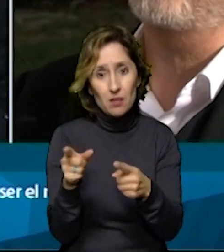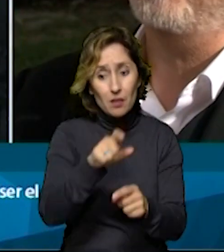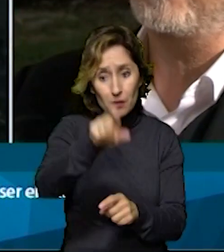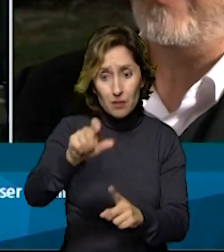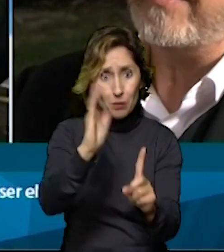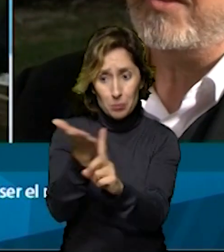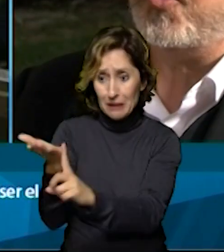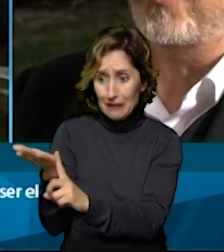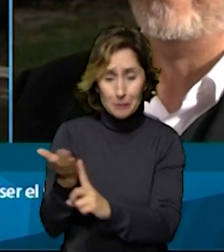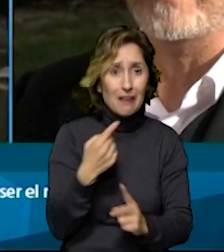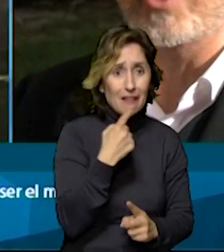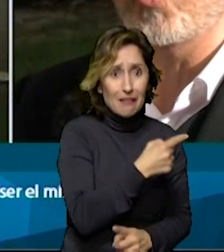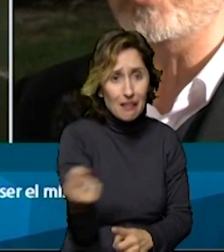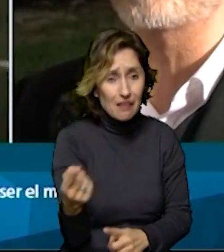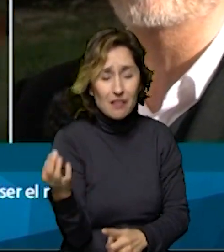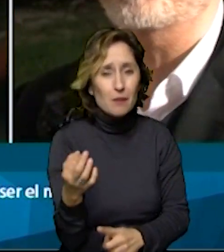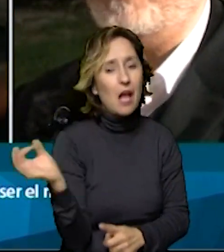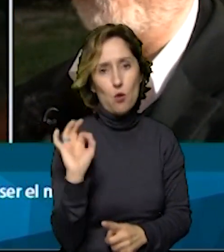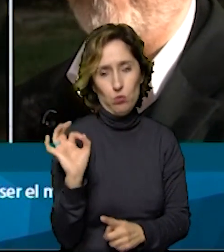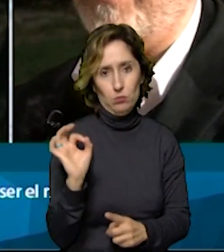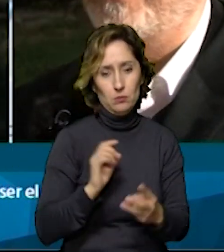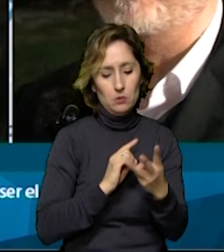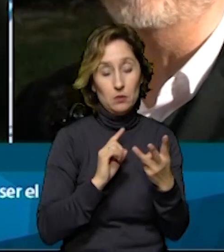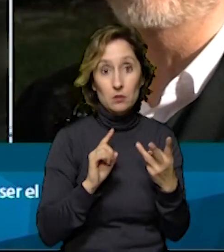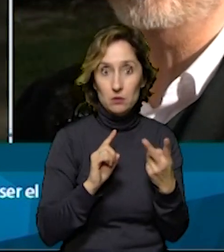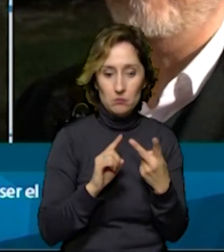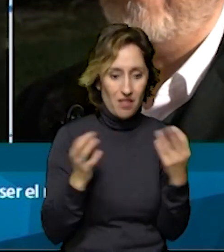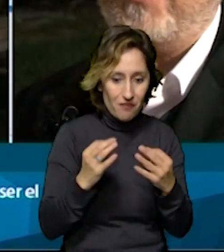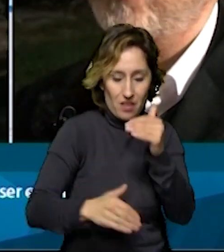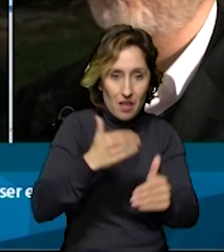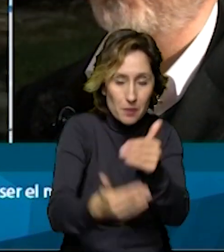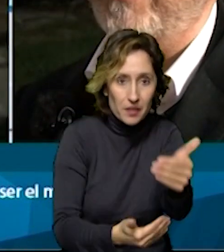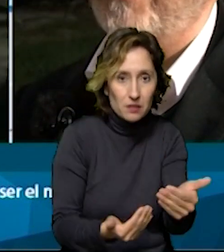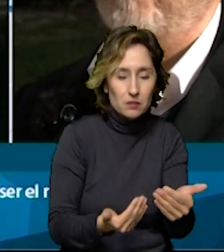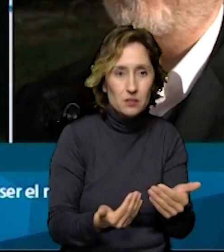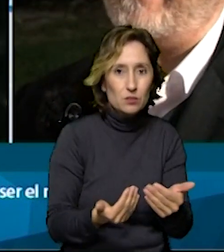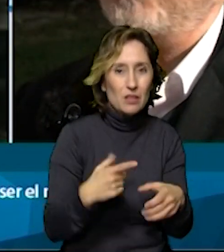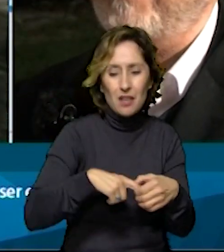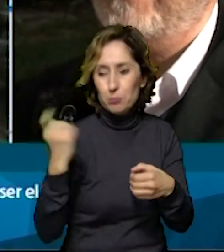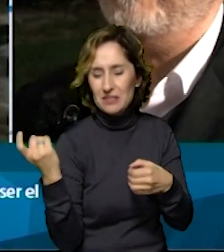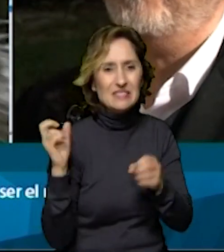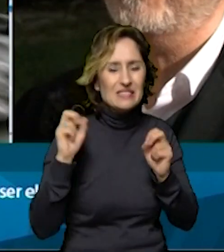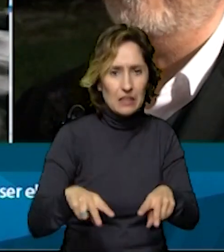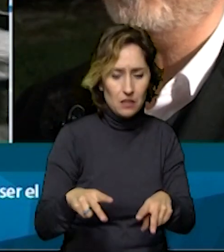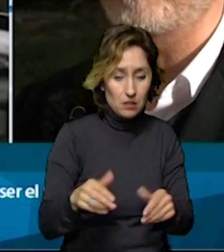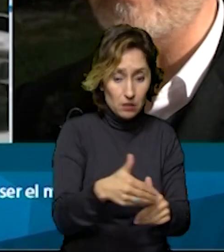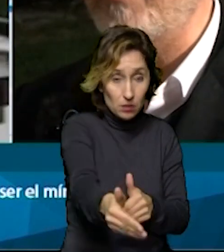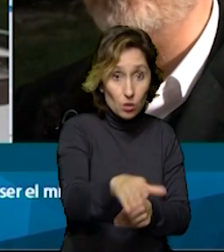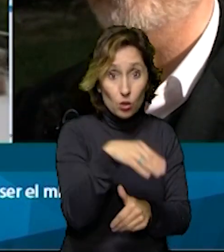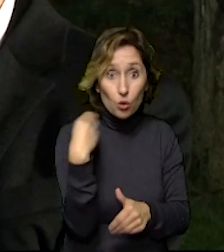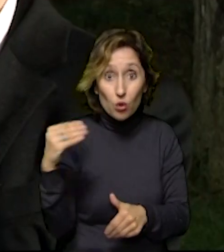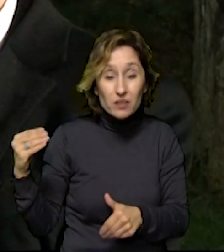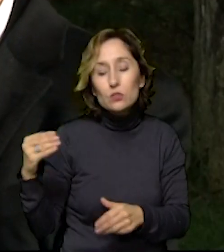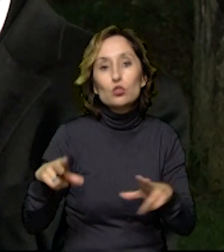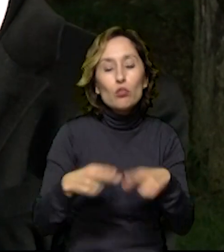víctimas, y todavía no lo han dicho. Dicho esto, tenemos que avanzar, y tenemos que avanzar sin exclusiones, porque a las nuevas generaciones tenemos que darle